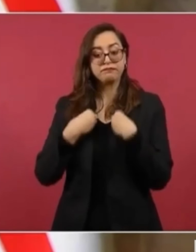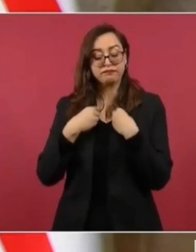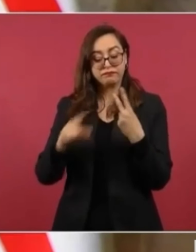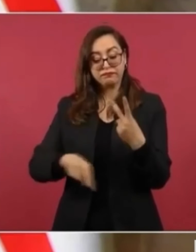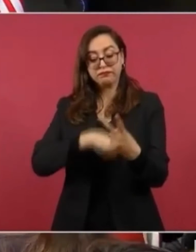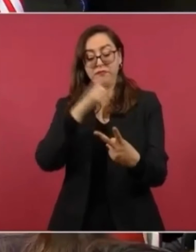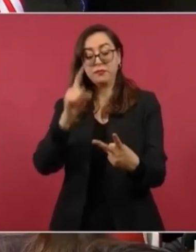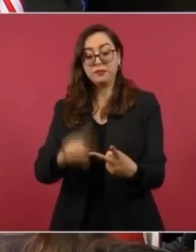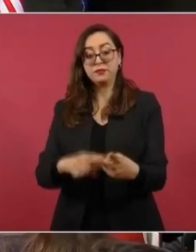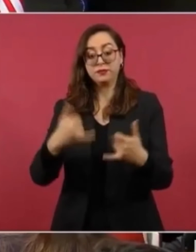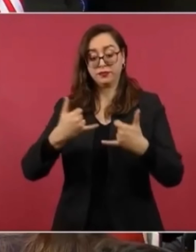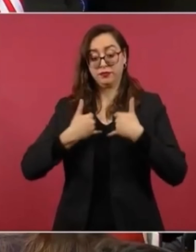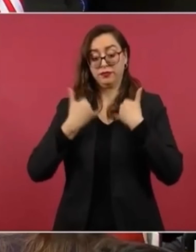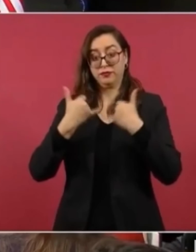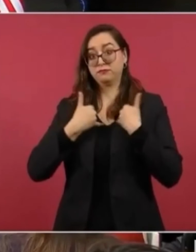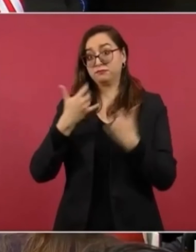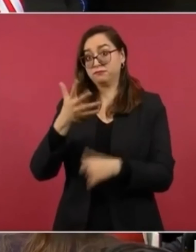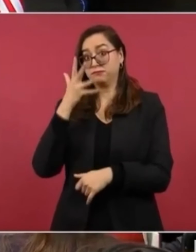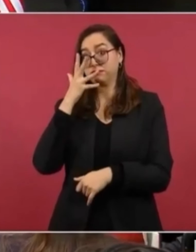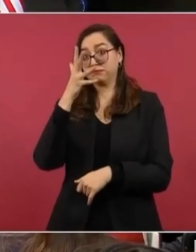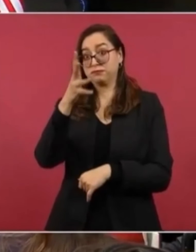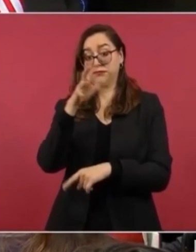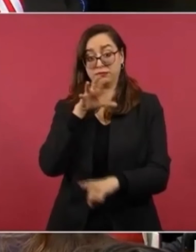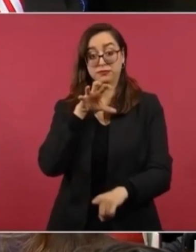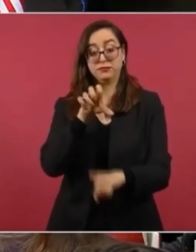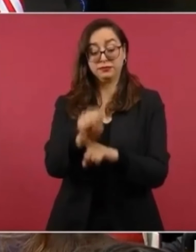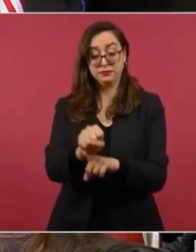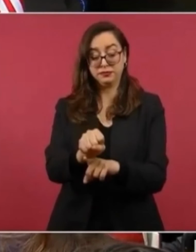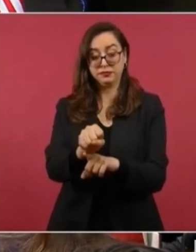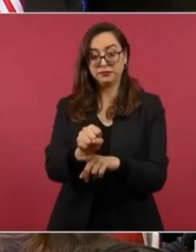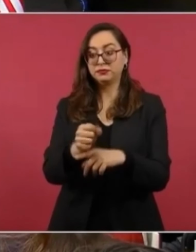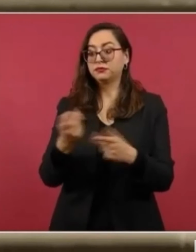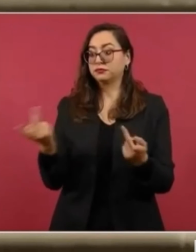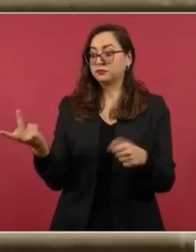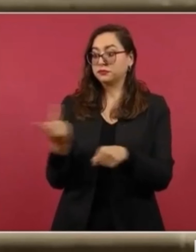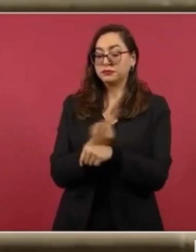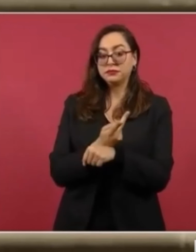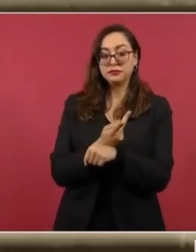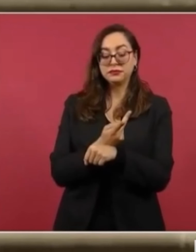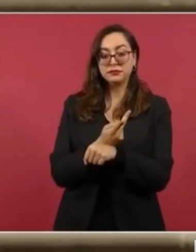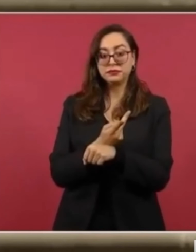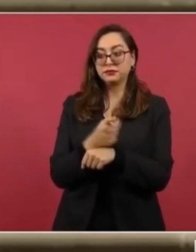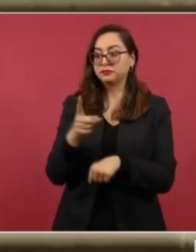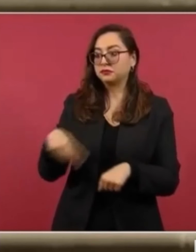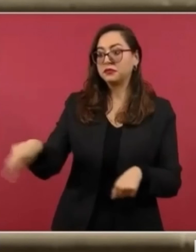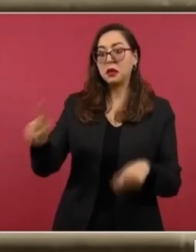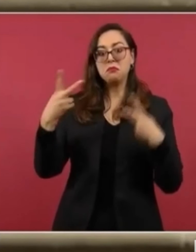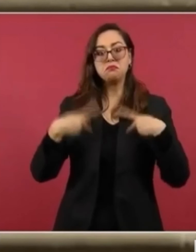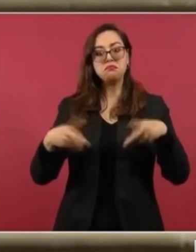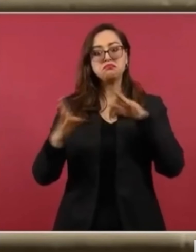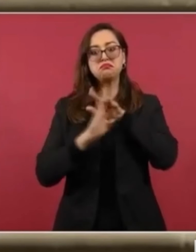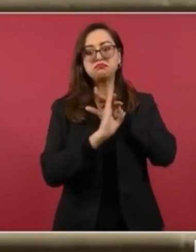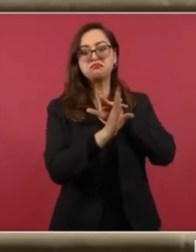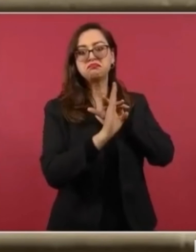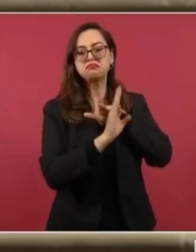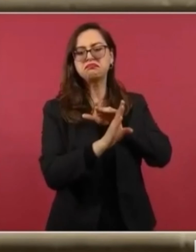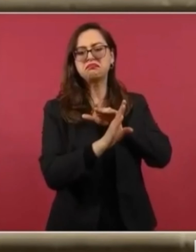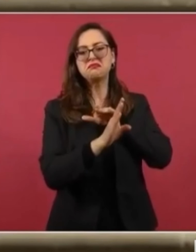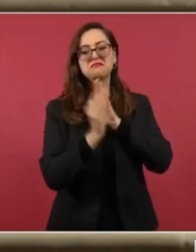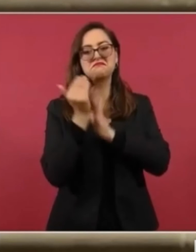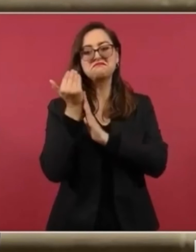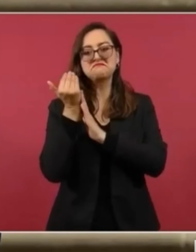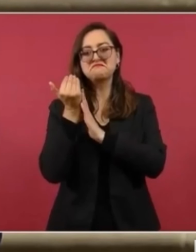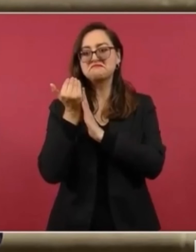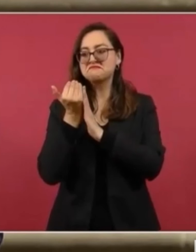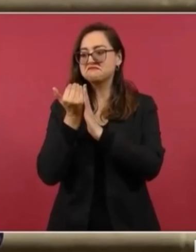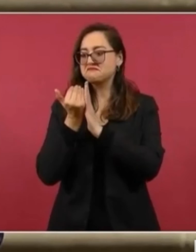Jóvenes Construyendo el Futuro, no solo se ha reducido la cantidad de personas que desean emigrar hacia Estados